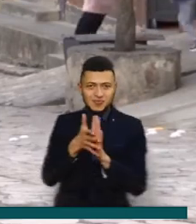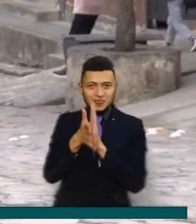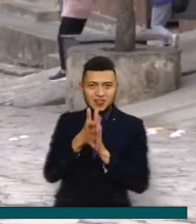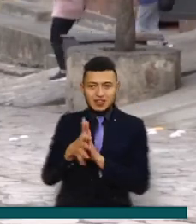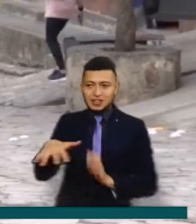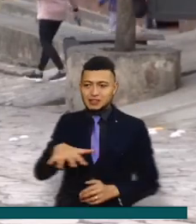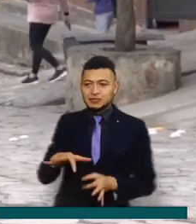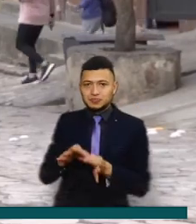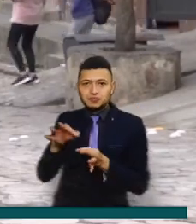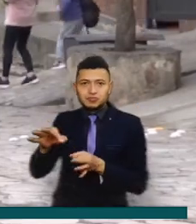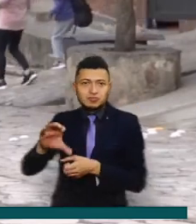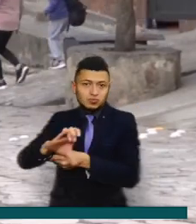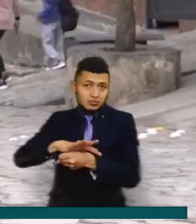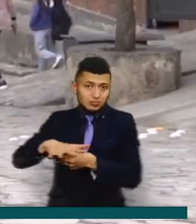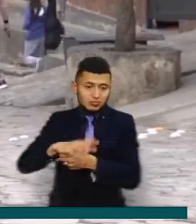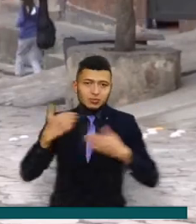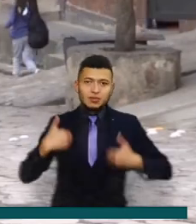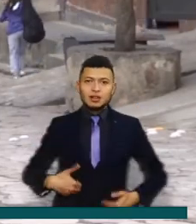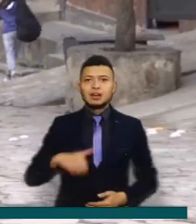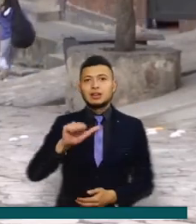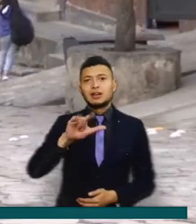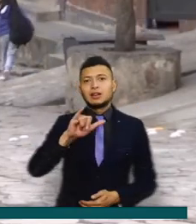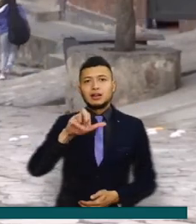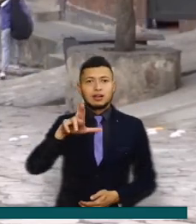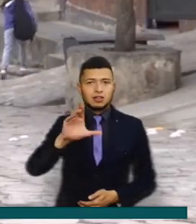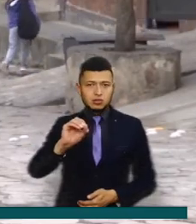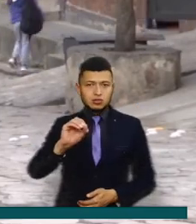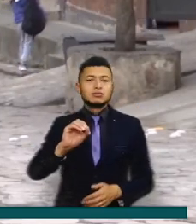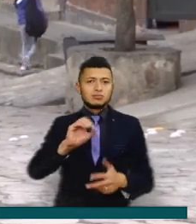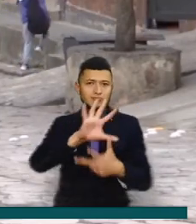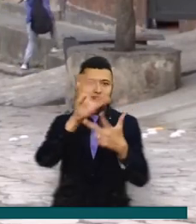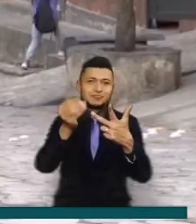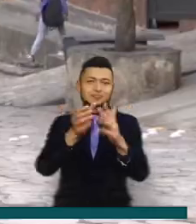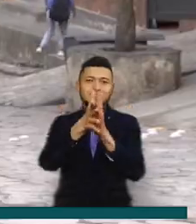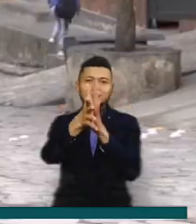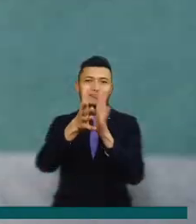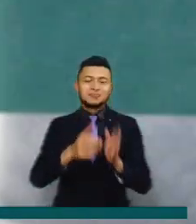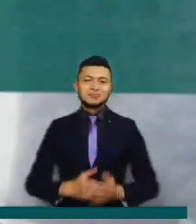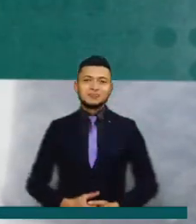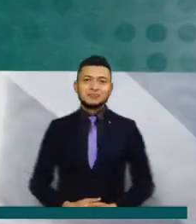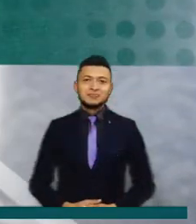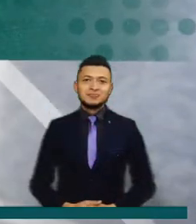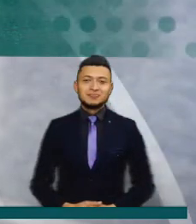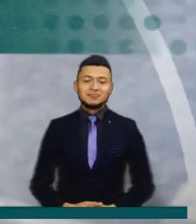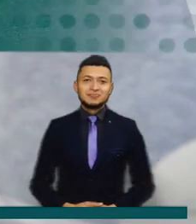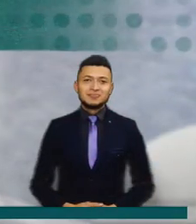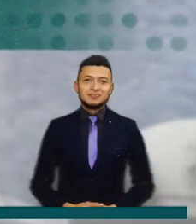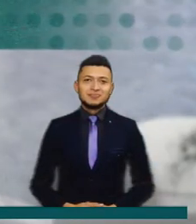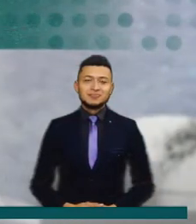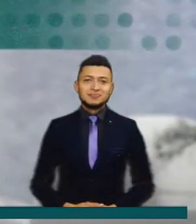desde Sutatausa en Cundinamarca Alejandro Mejía para Enlace 13.